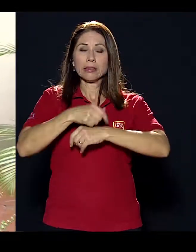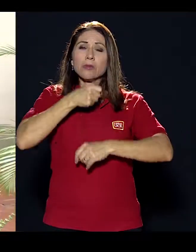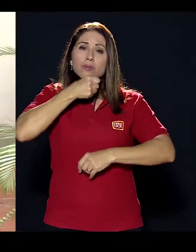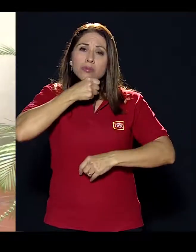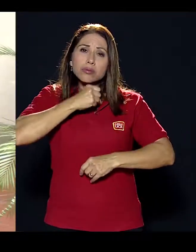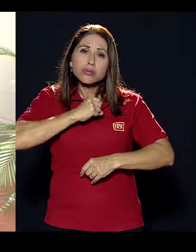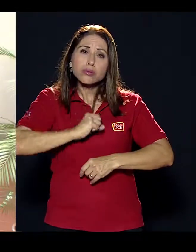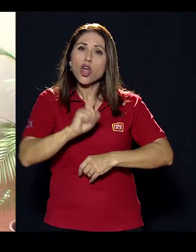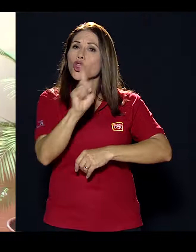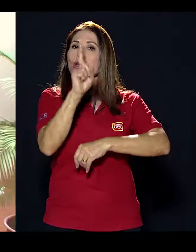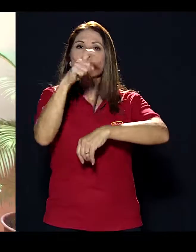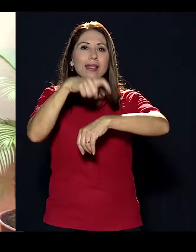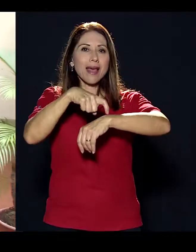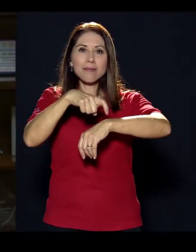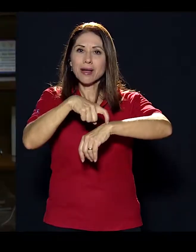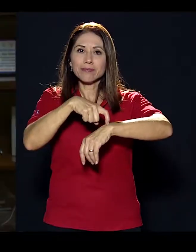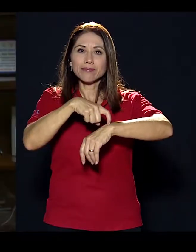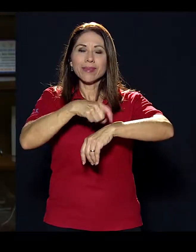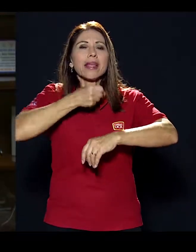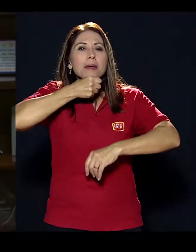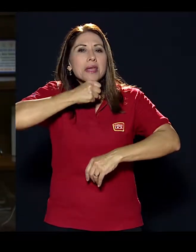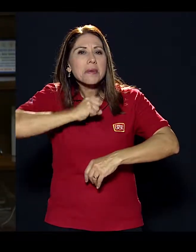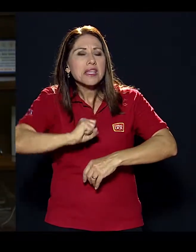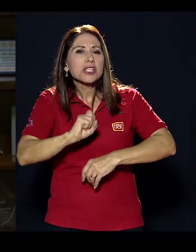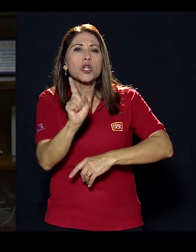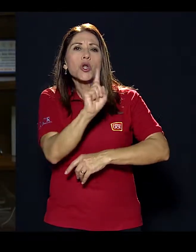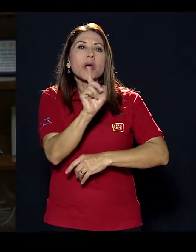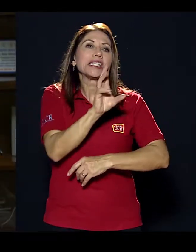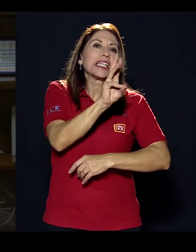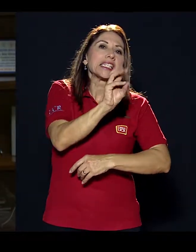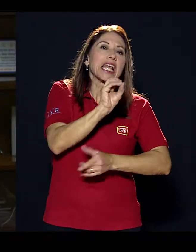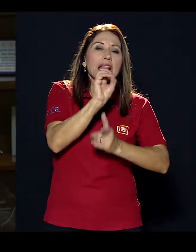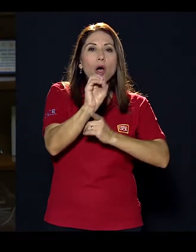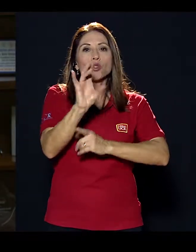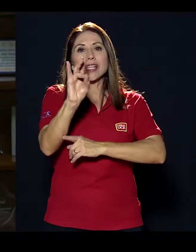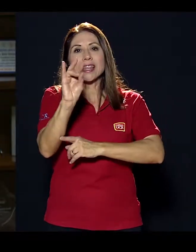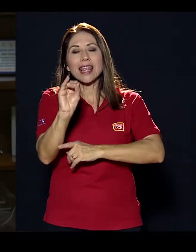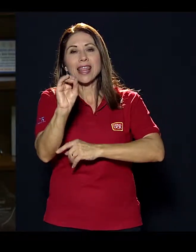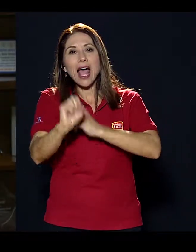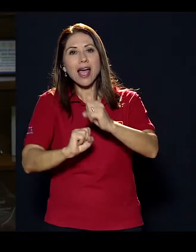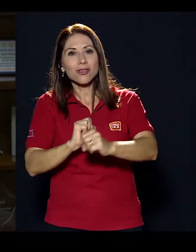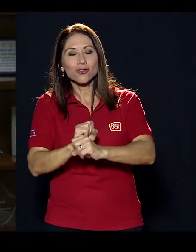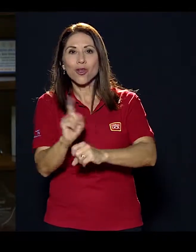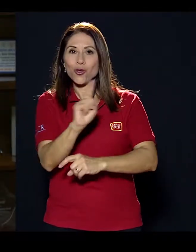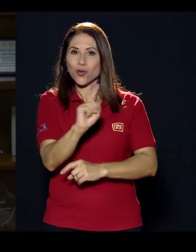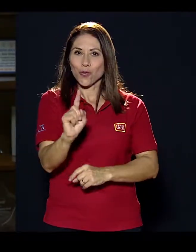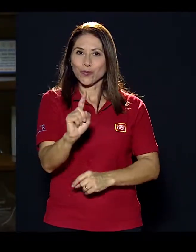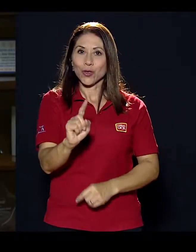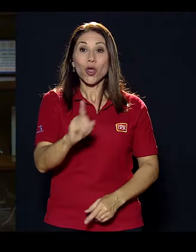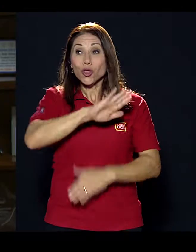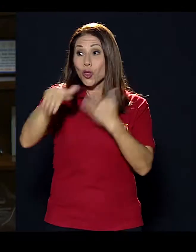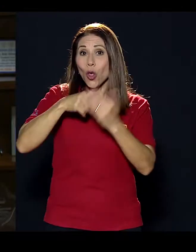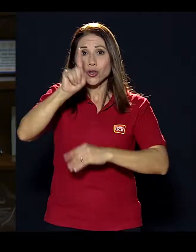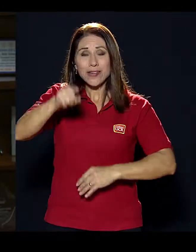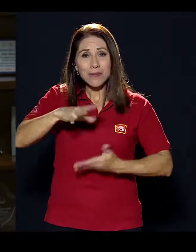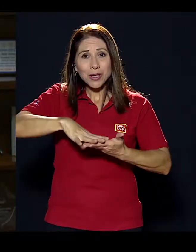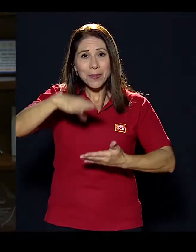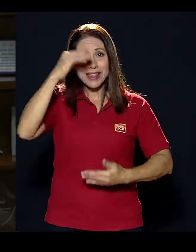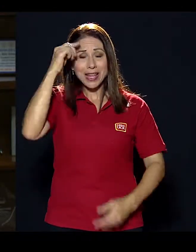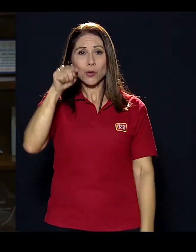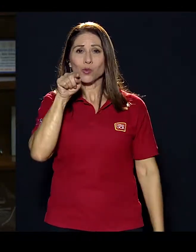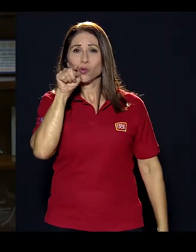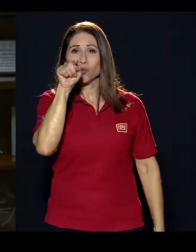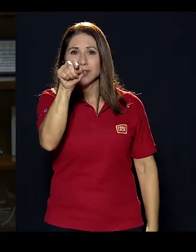Que el envejecimiento no es una etapa, que el envejecimiento no está en el 60 o 70 años, que ustedes, eso es lo primero que todas y todos tenemos que